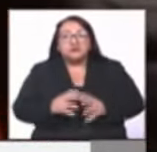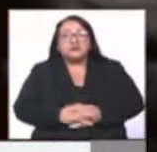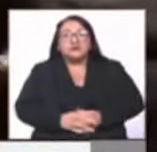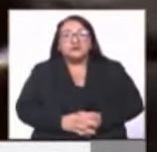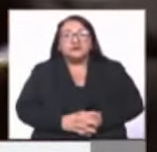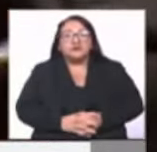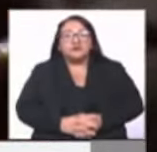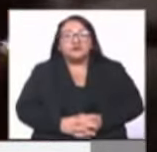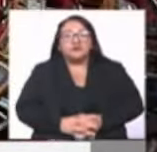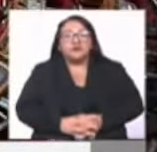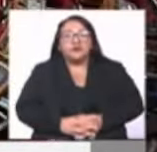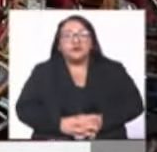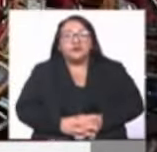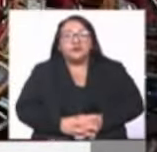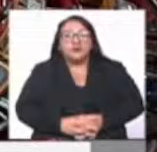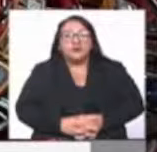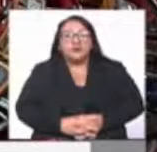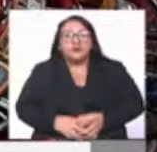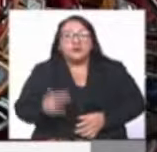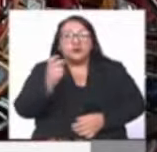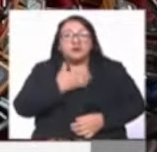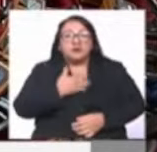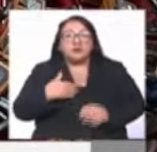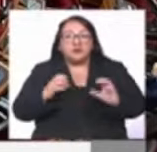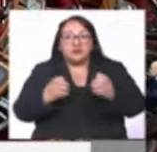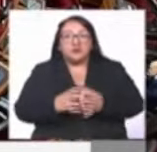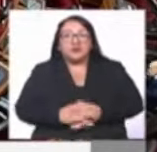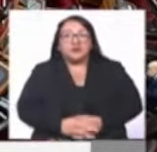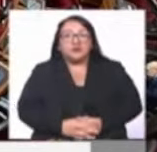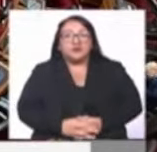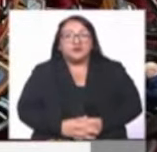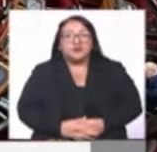y vamos a escuchar al presidente del